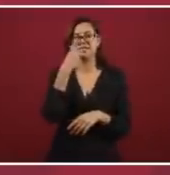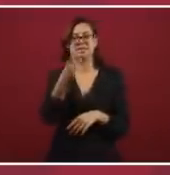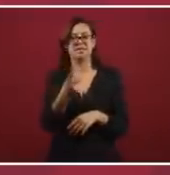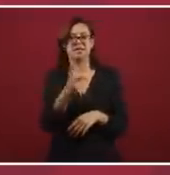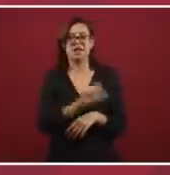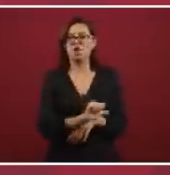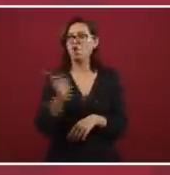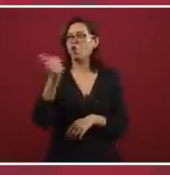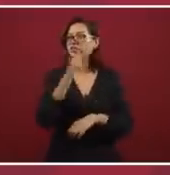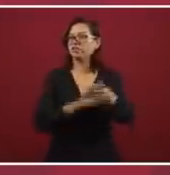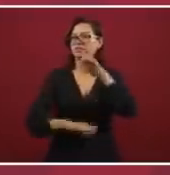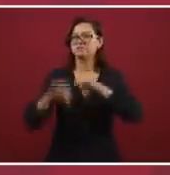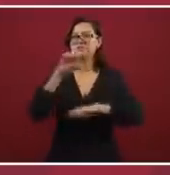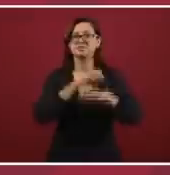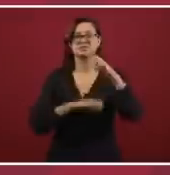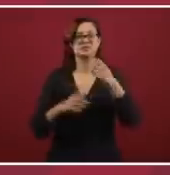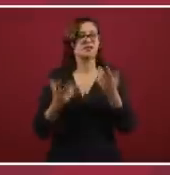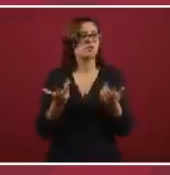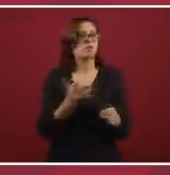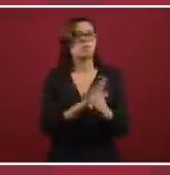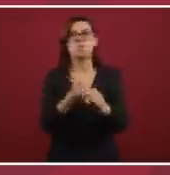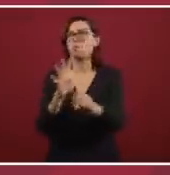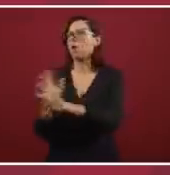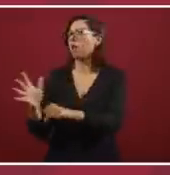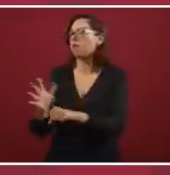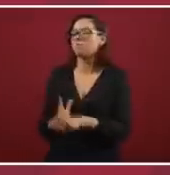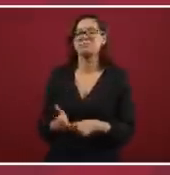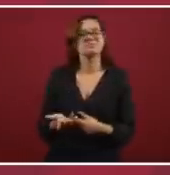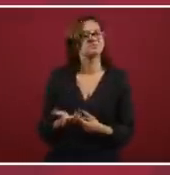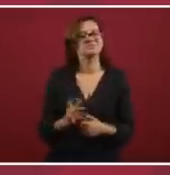ninguna empresa tan rentable